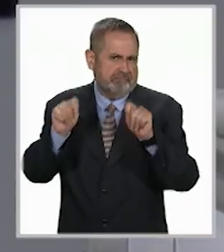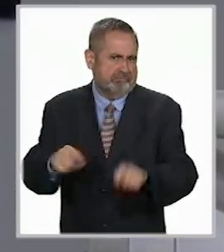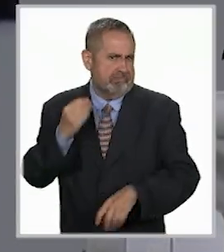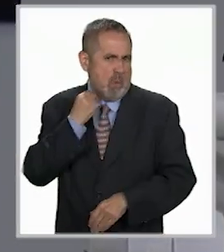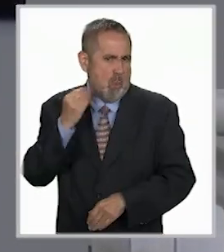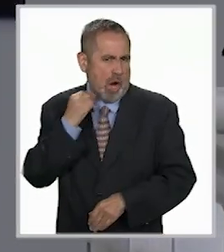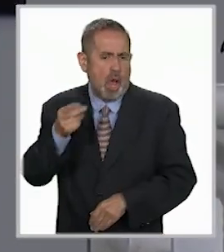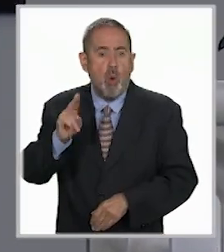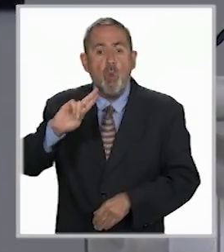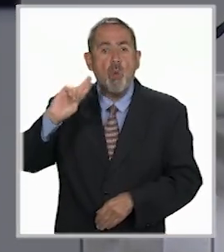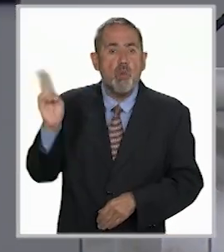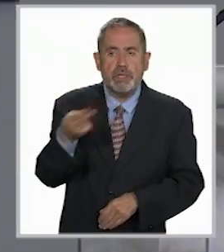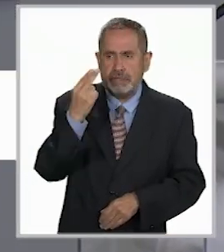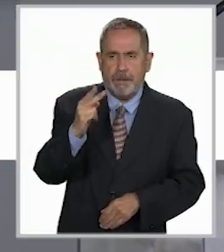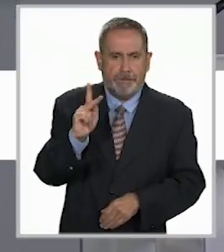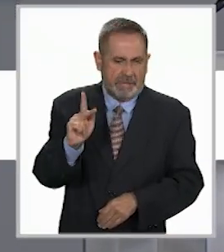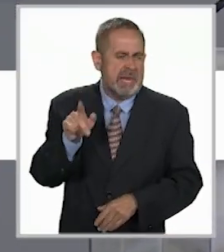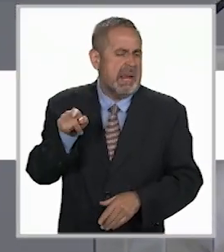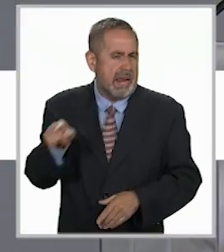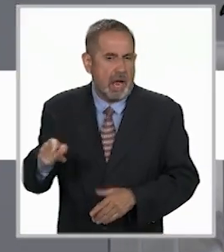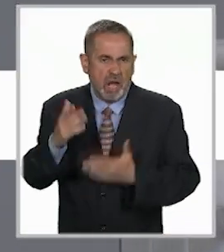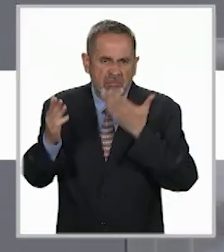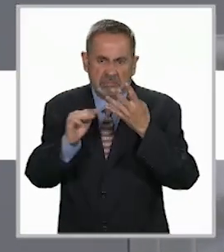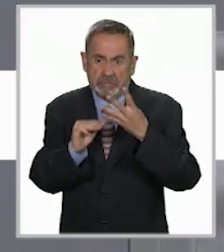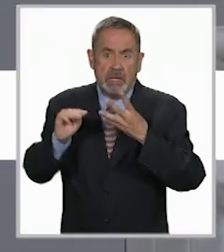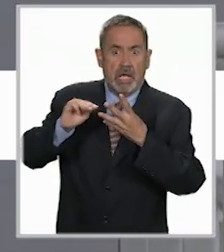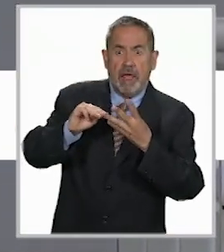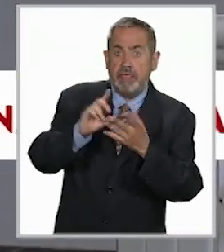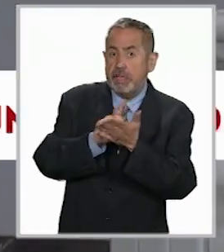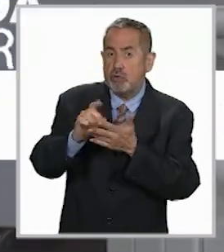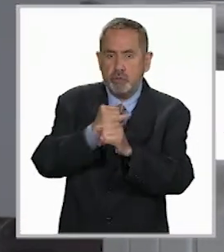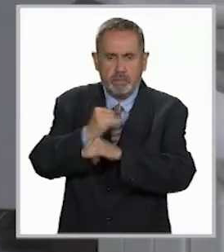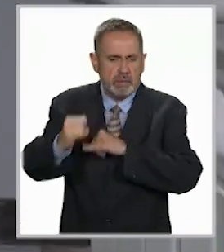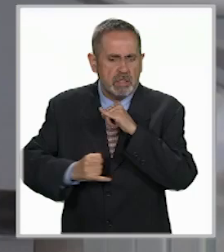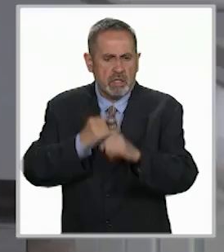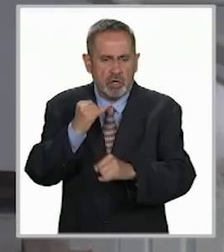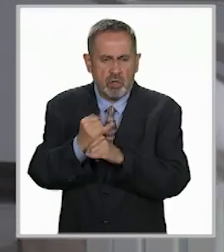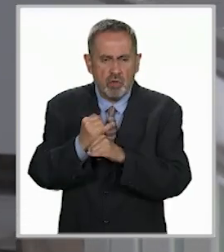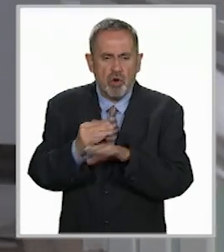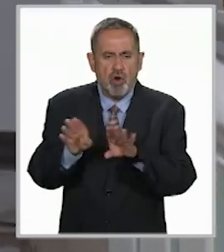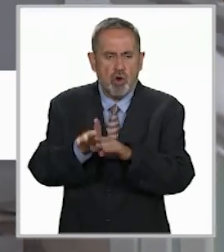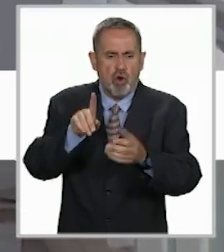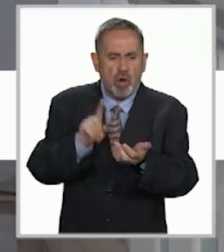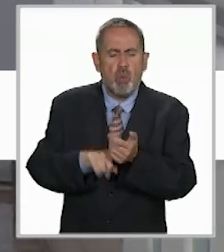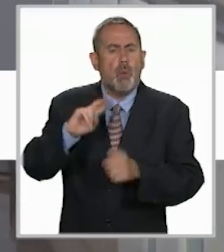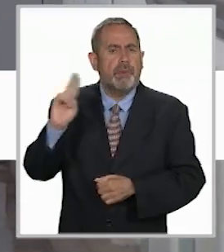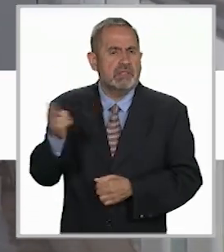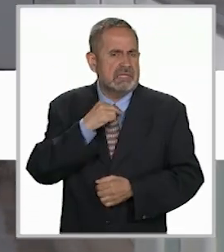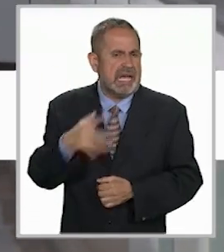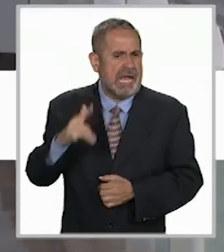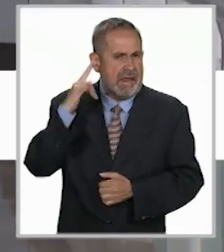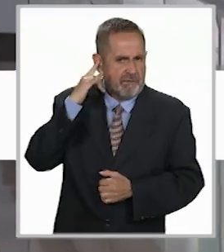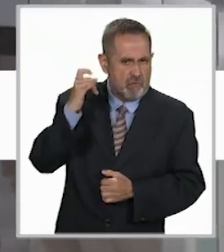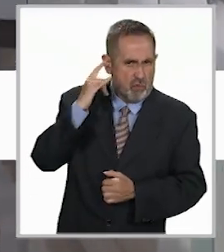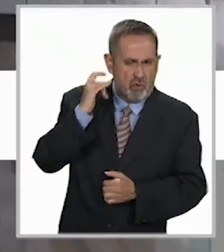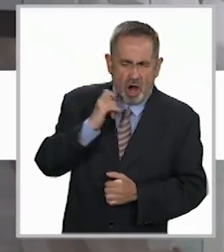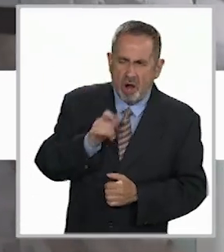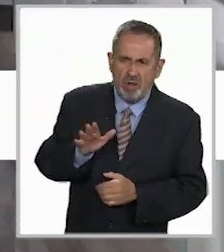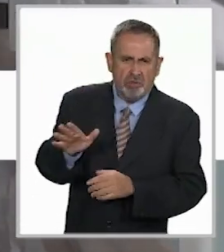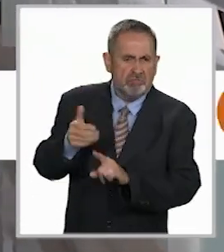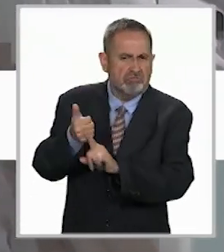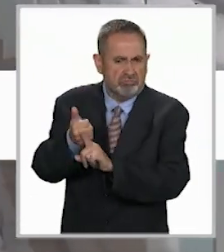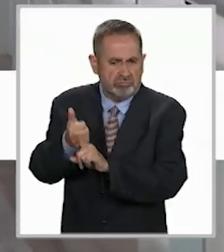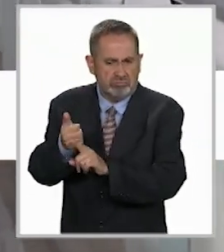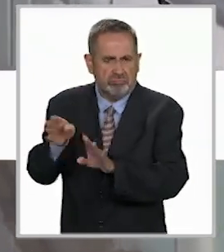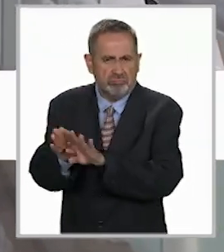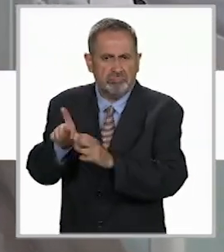Es licenciada en Derecho por la Universidad Panamericana con estudios de maestría en Derecho Internacional en The Fletcher School of Law and